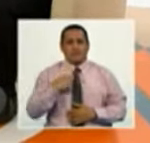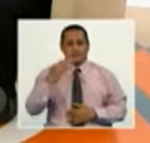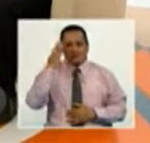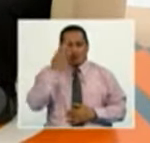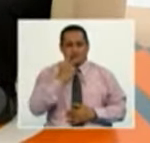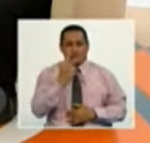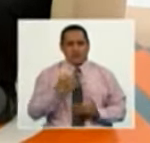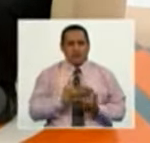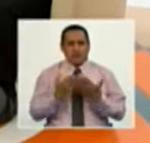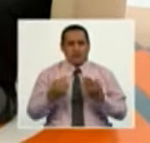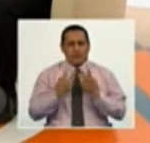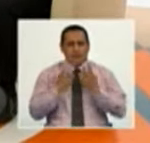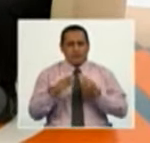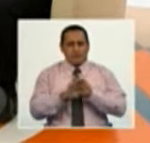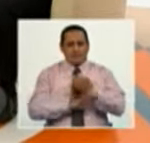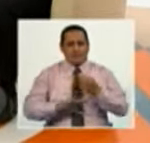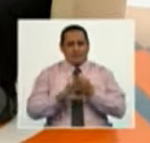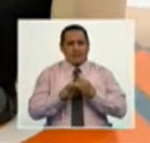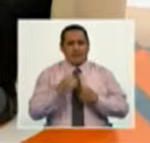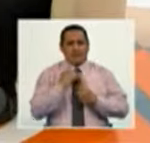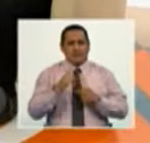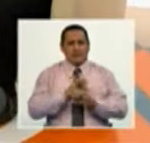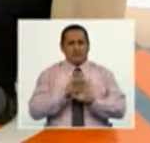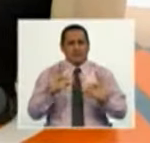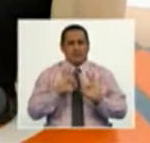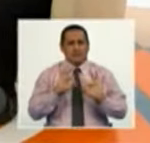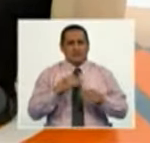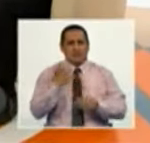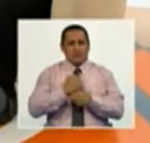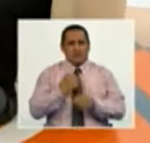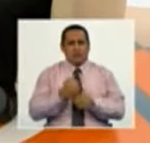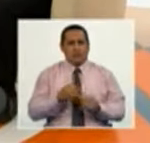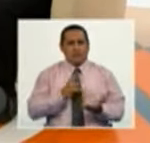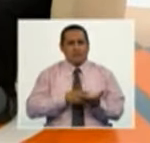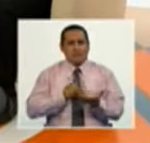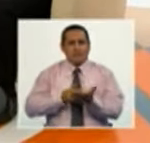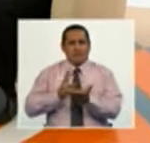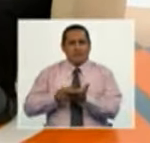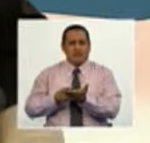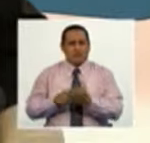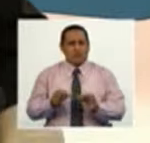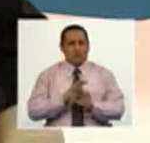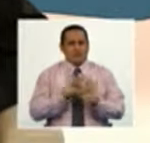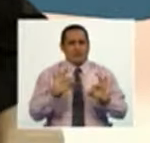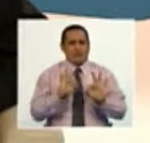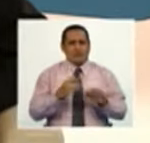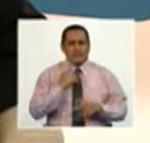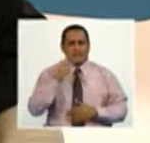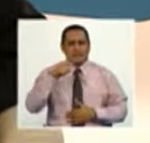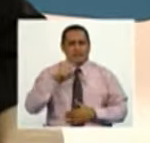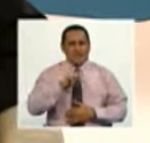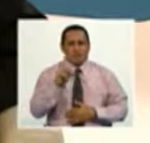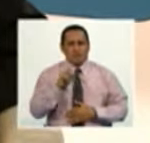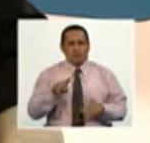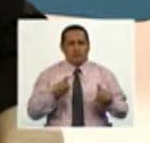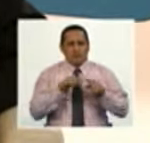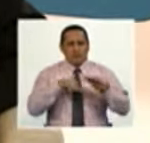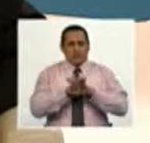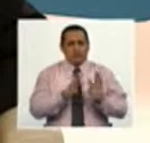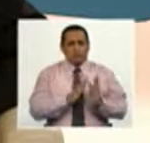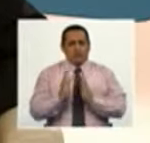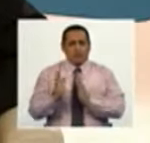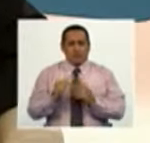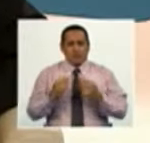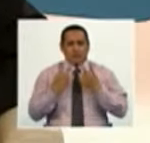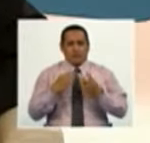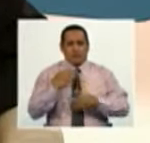se vio que los actos eran básicamente, ningún acto era repetitivo, ningún acto era innecesario de todos estos